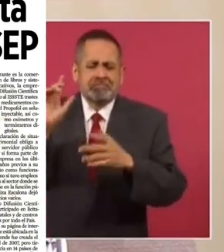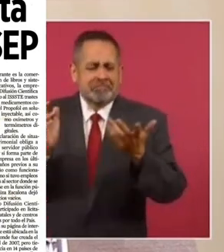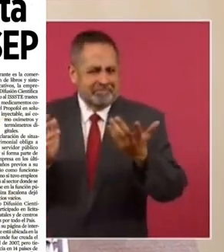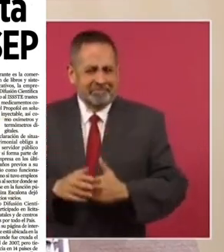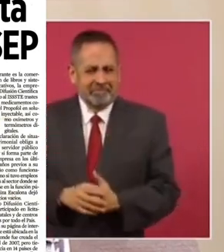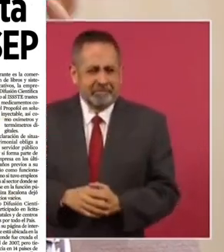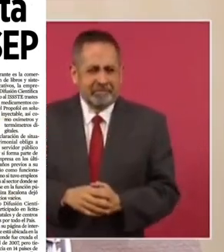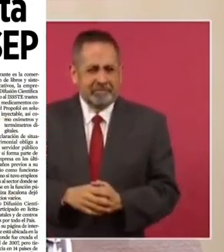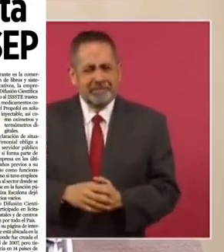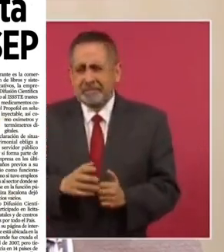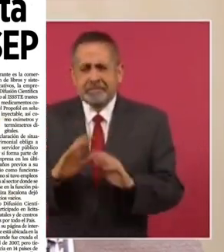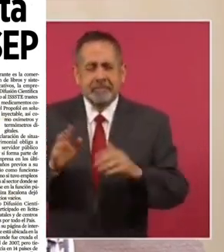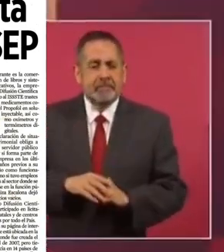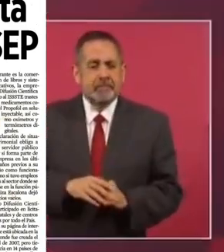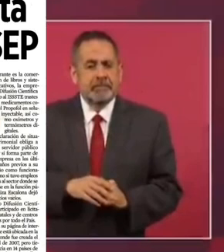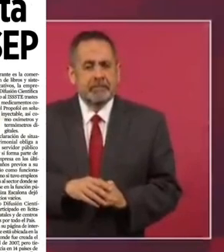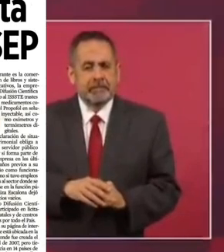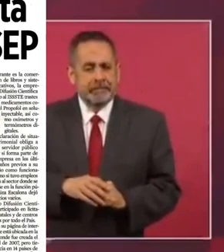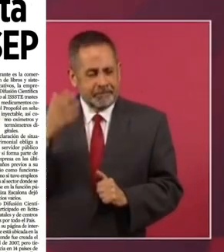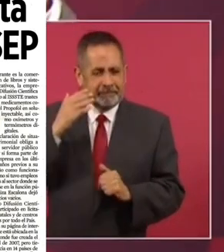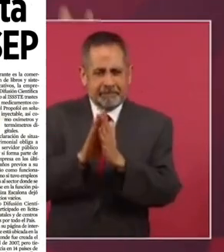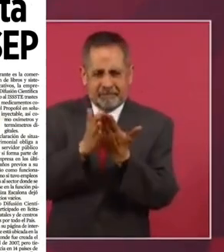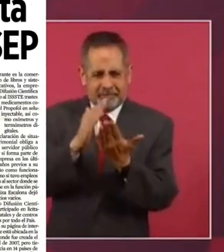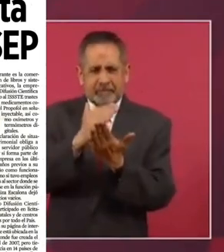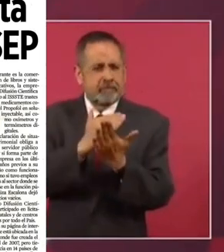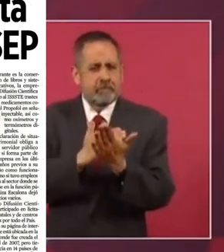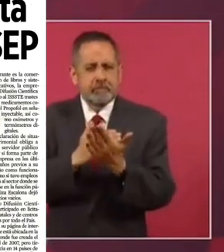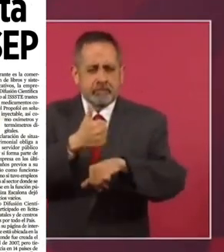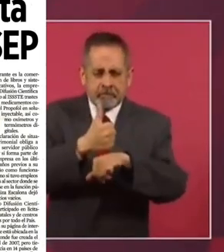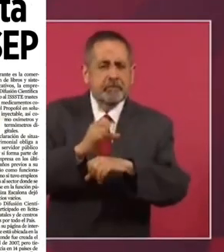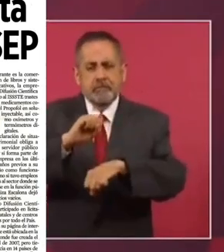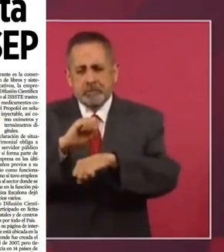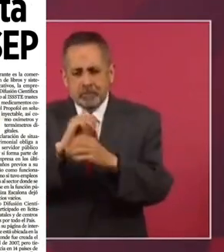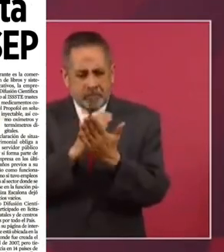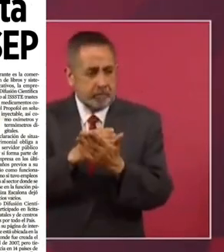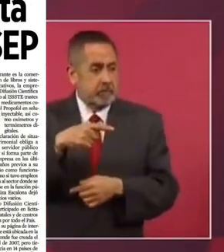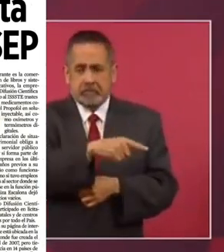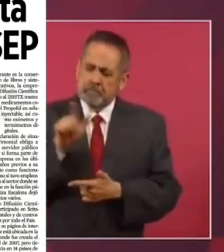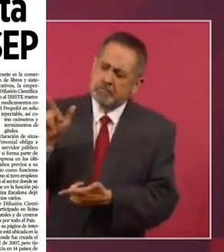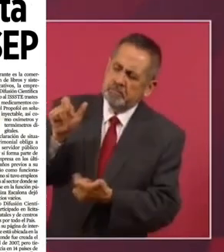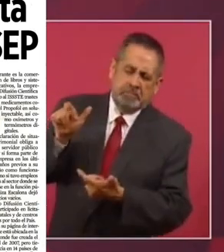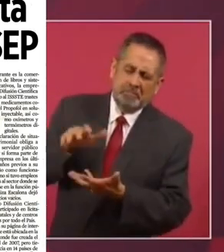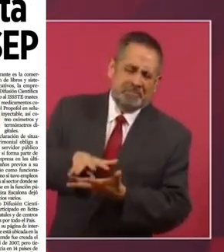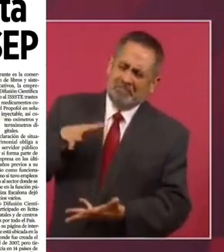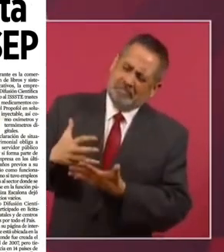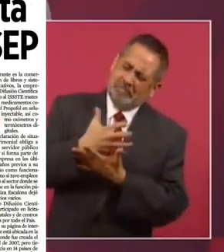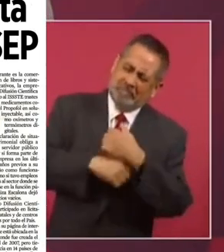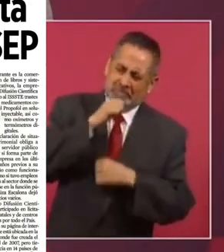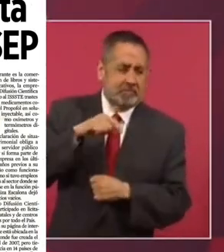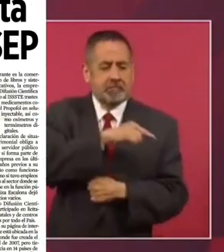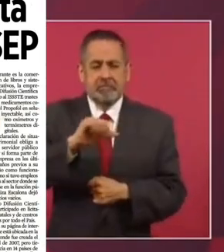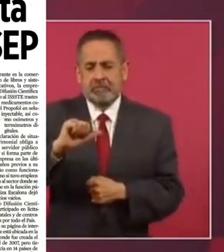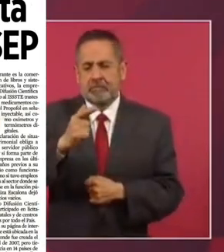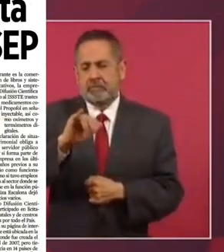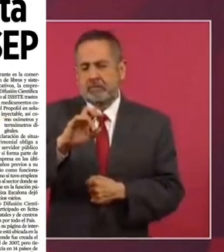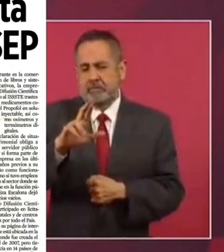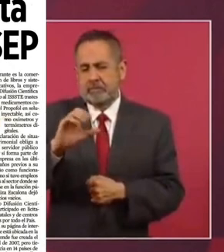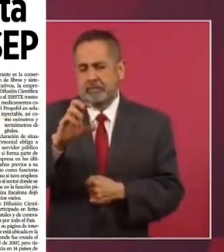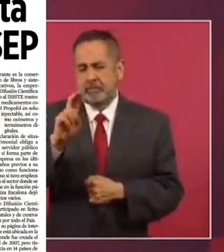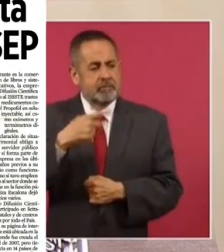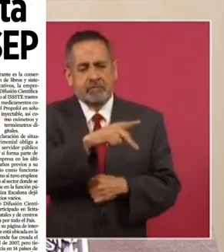los libros de texto ni de secundaria. Ya no hacen los contenidos porque cobraban mucho Aguilar Camín y su